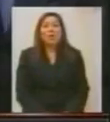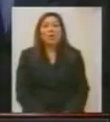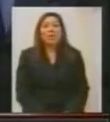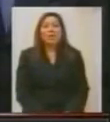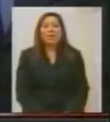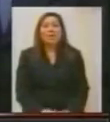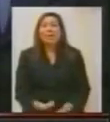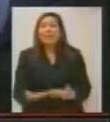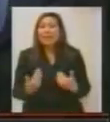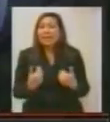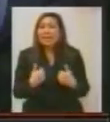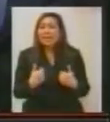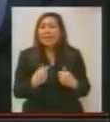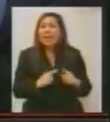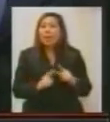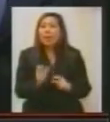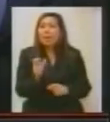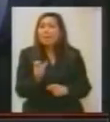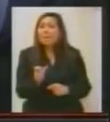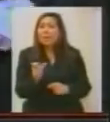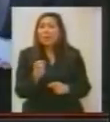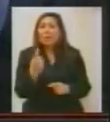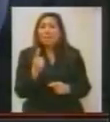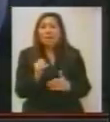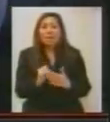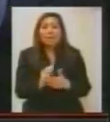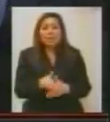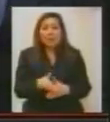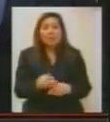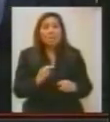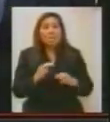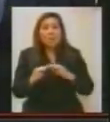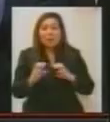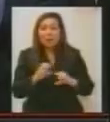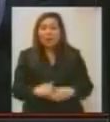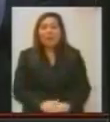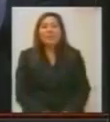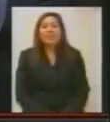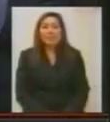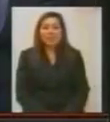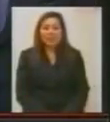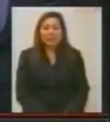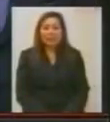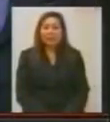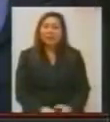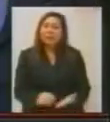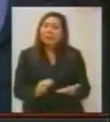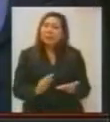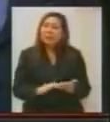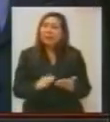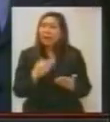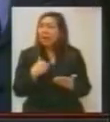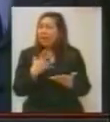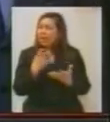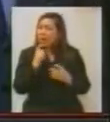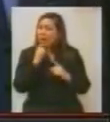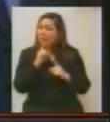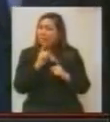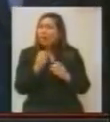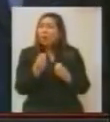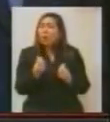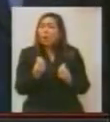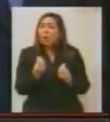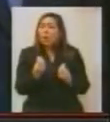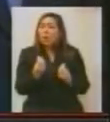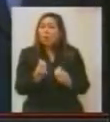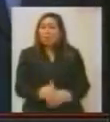los apetitos que tienen algunas personas para llegar a los medios de comunicación. Disculpe, quería preguntarle, ¿cómo va a